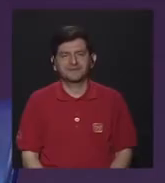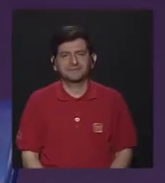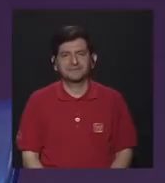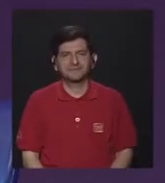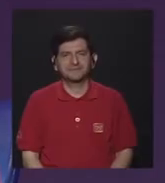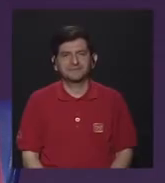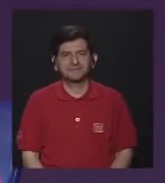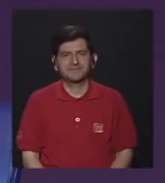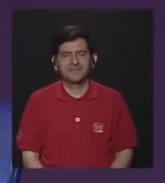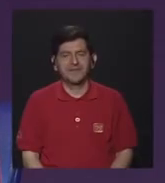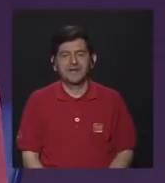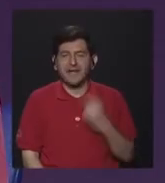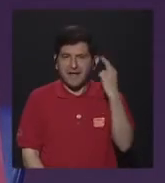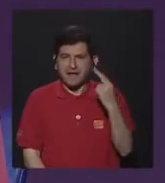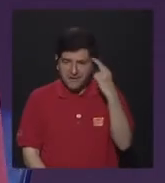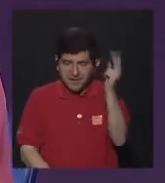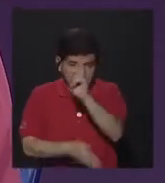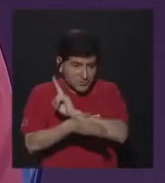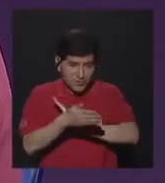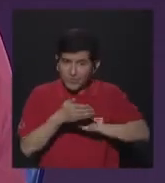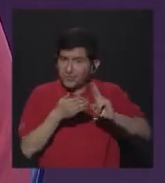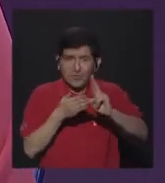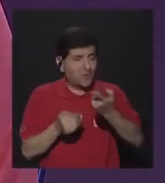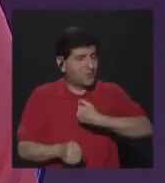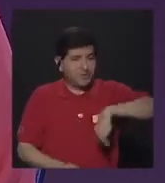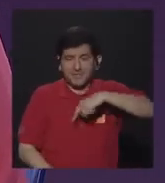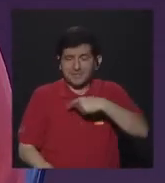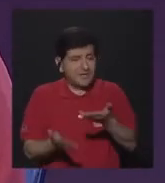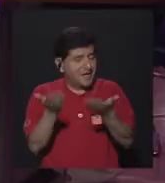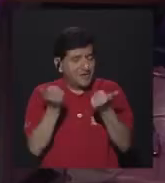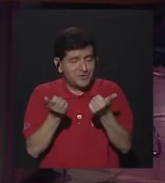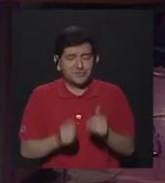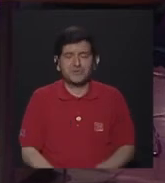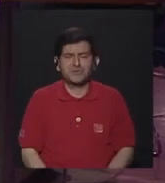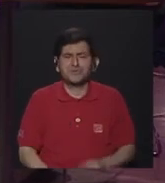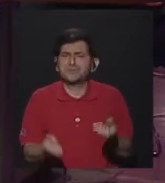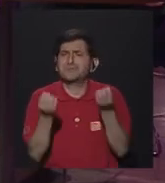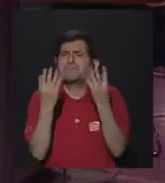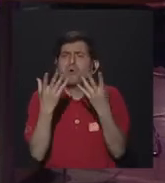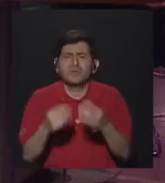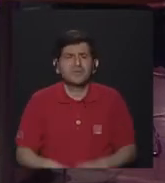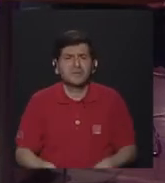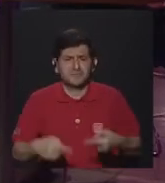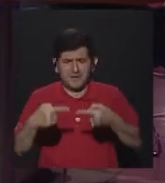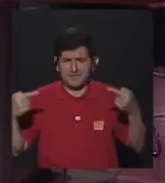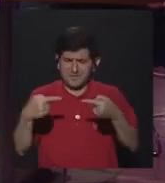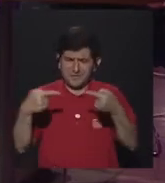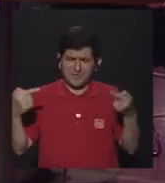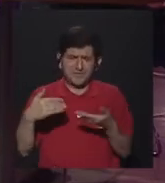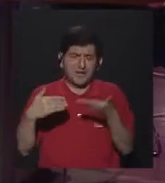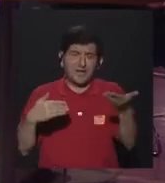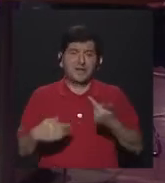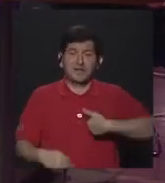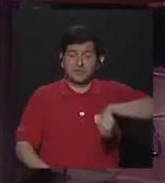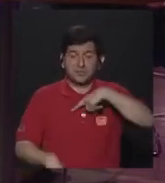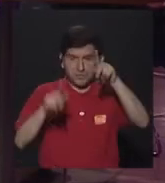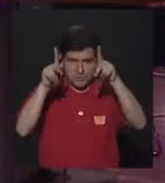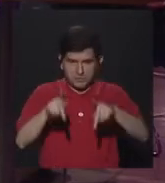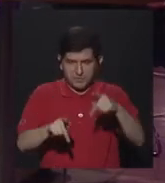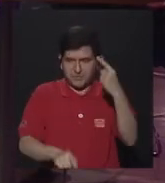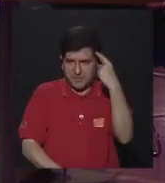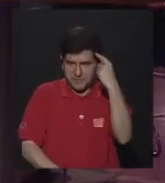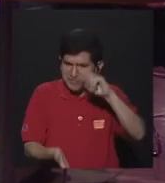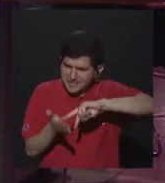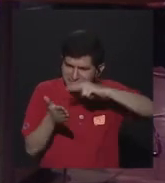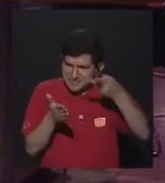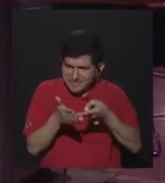porque porque no es esta universidad la que queremos verdad hay como muchas contradicciones o por lo menos de los siempre de lo que siempre hemos pensado que es la universidad